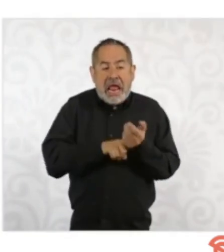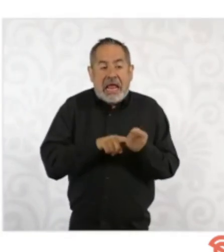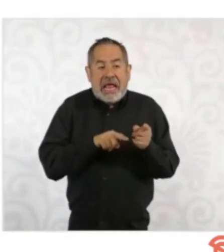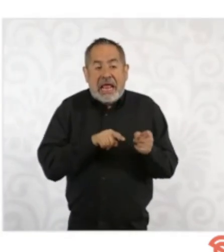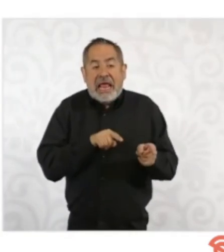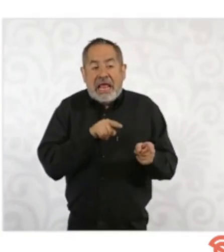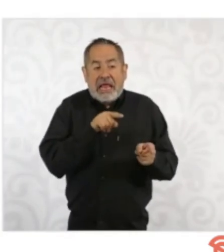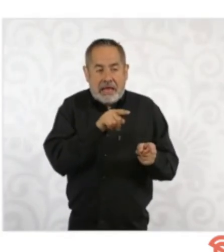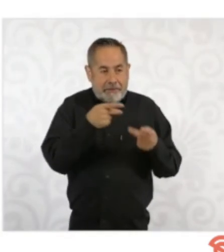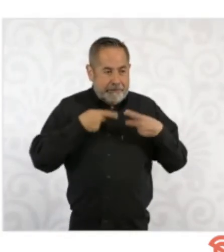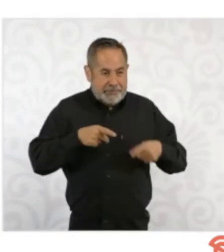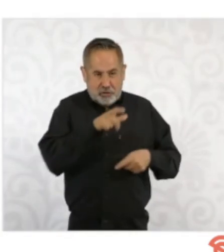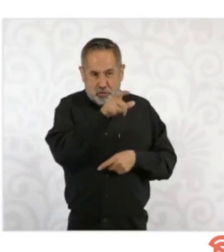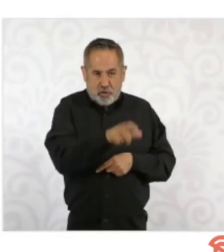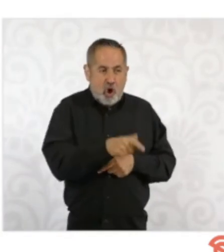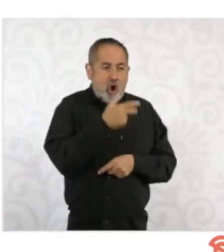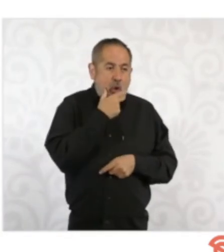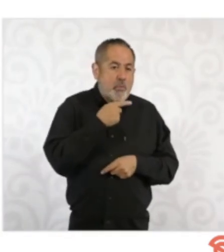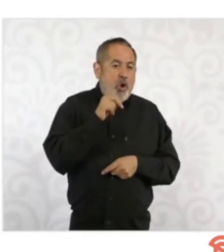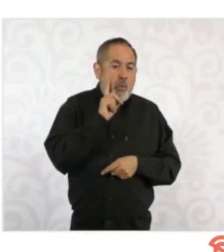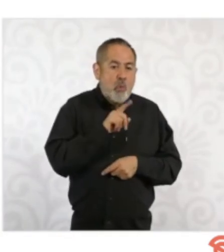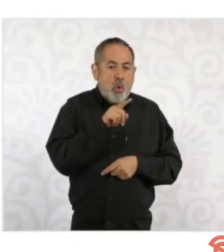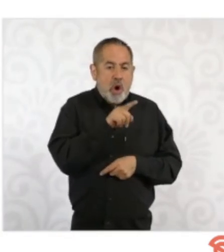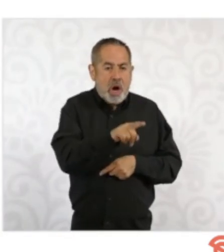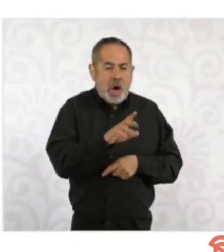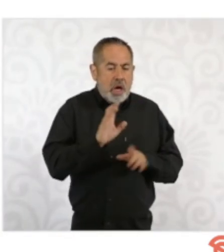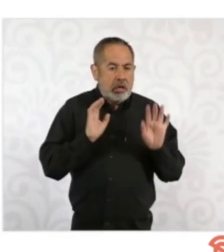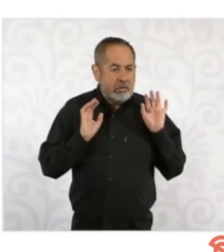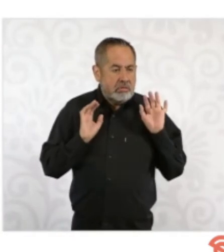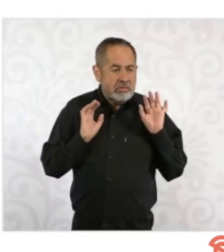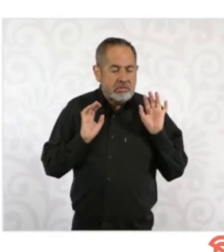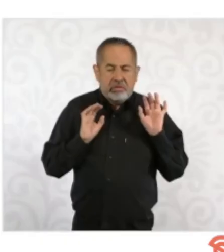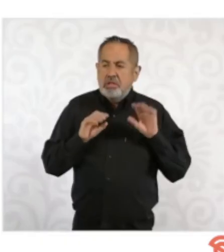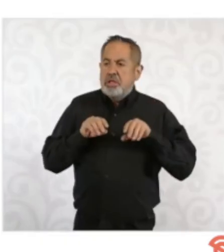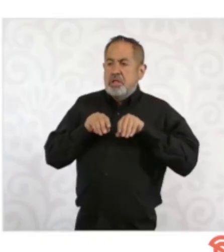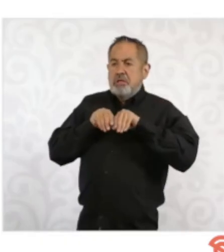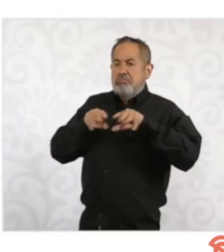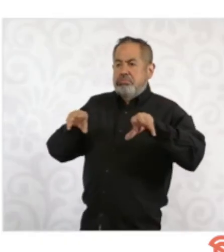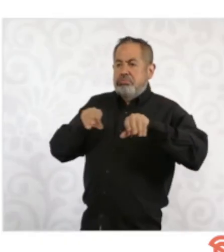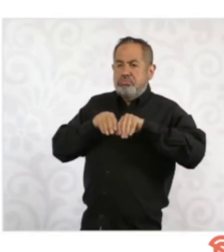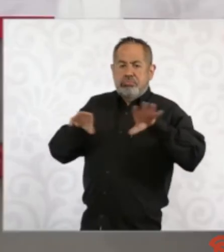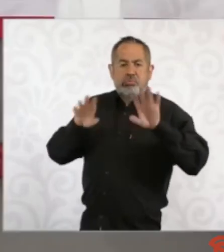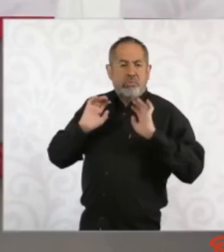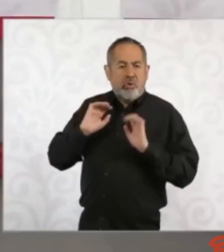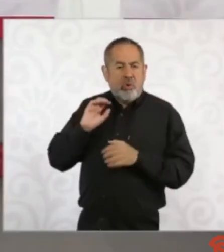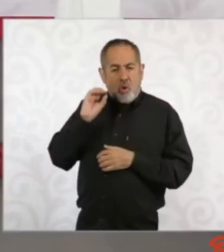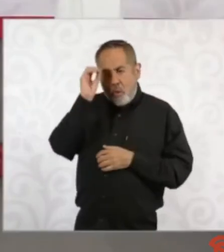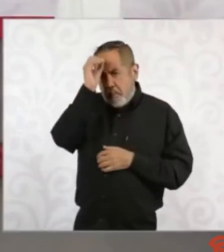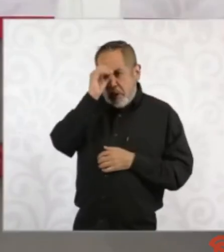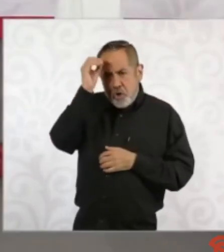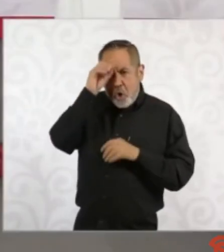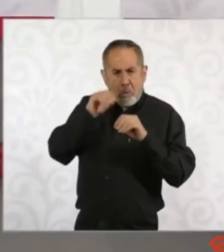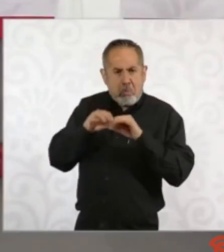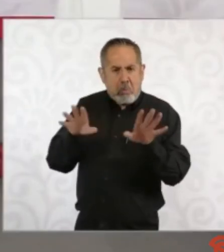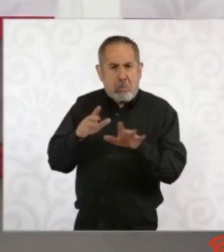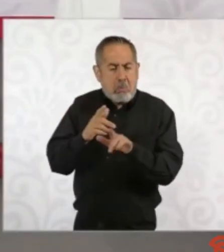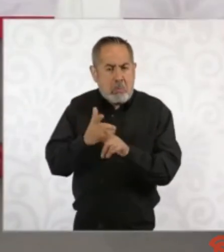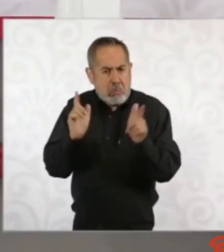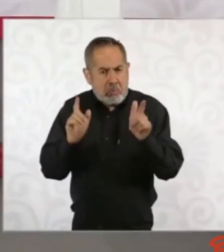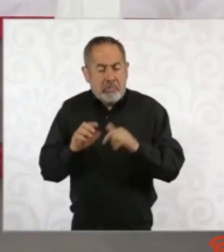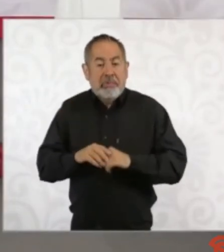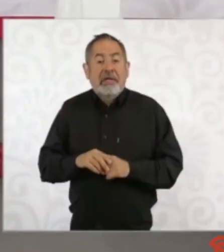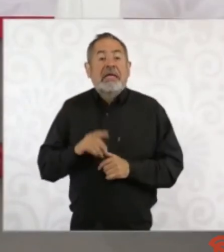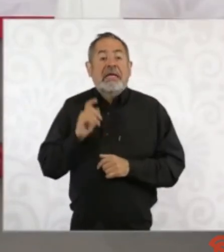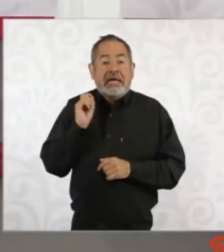informadora, comentarista o conductora expresa de forma indistinta sus opiniones y mensajes noticiosos. Dichos elementos